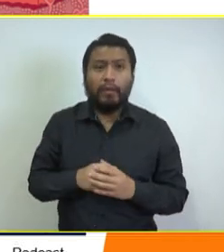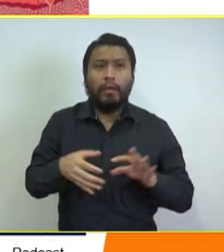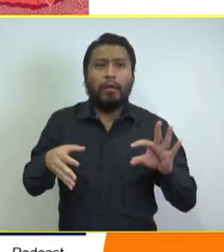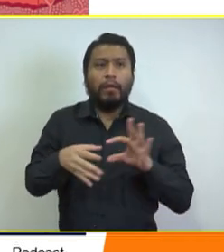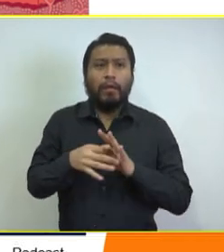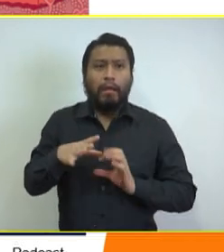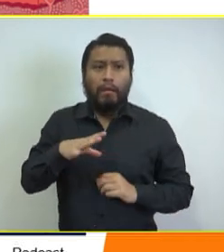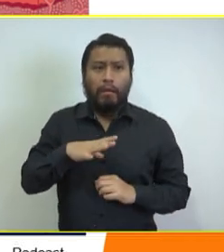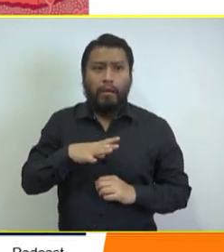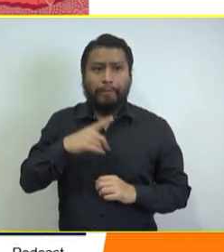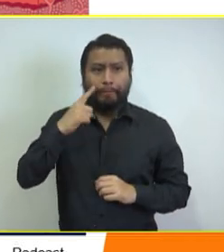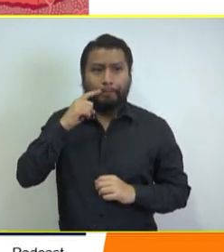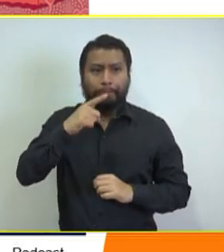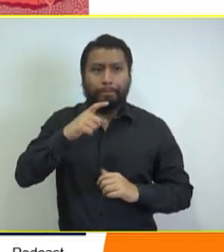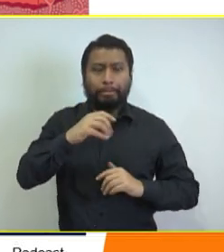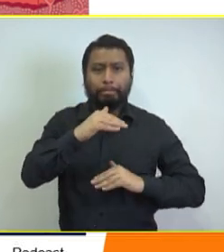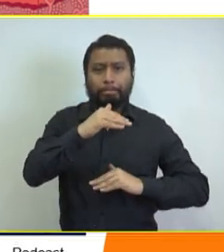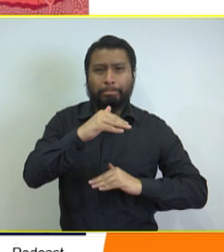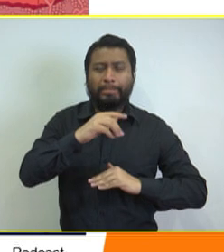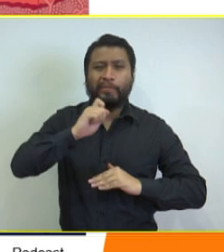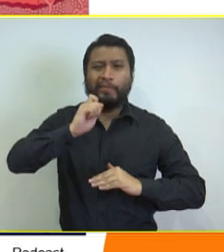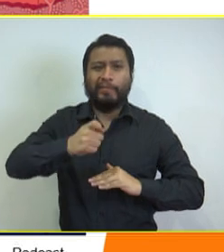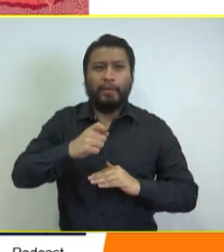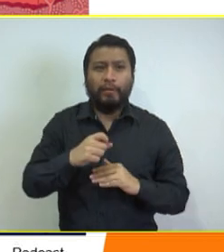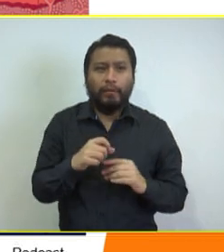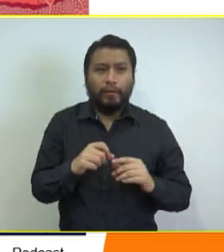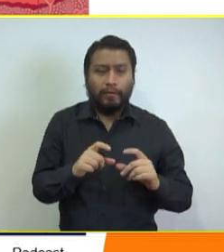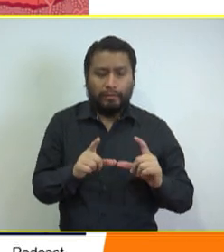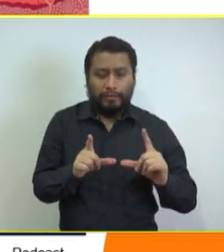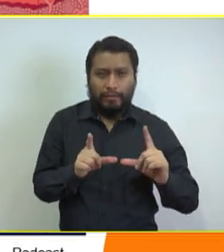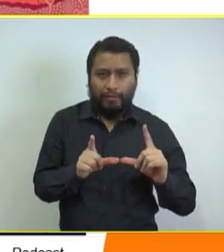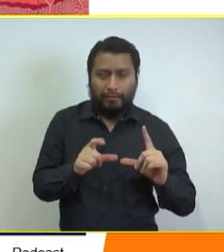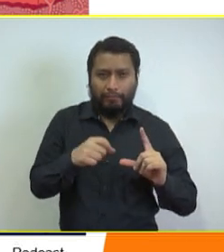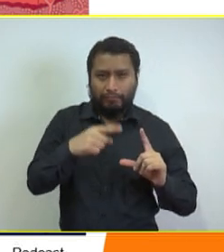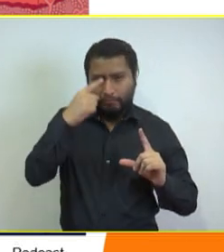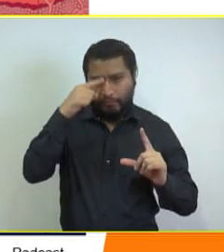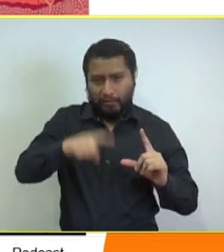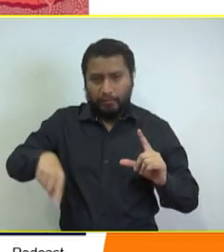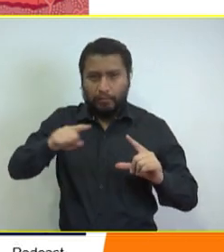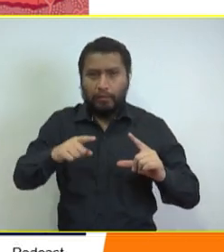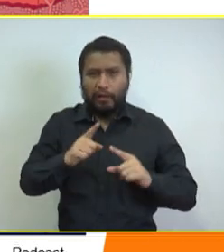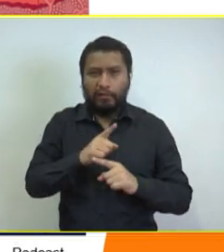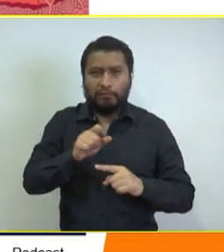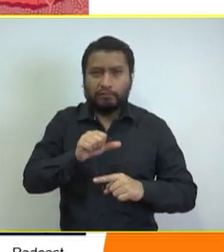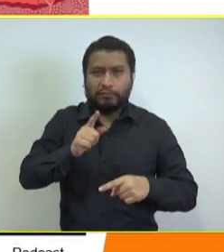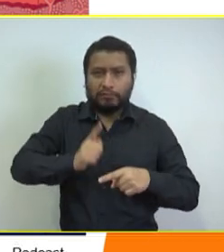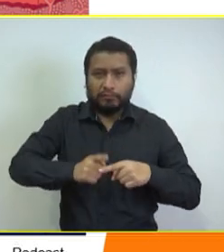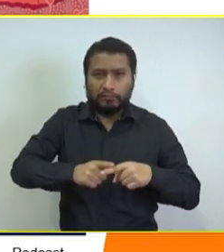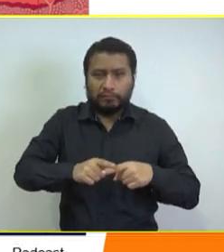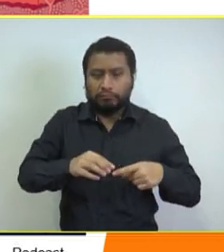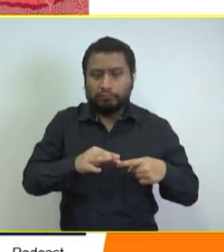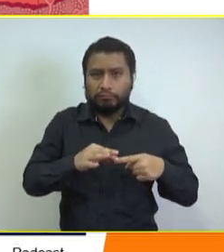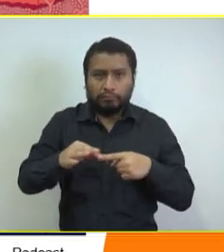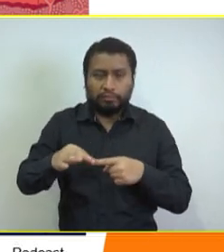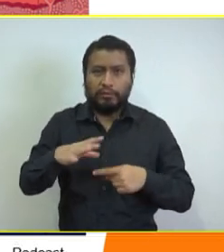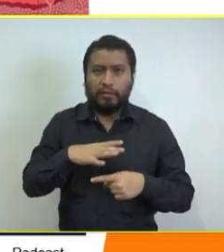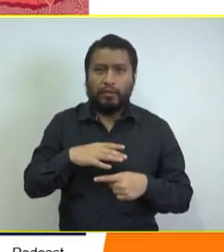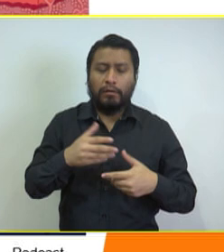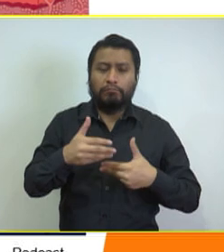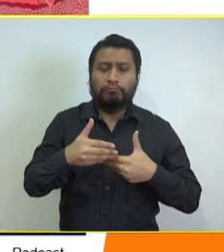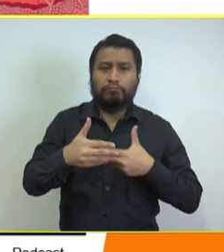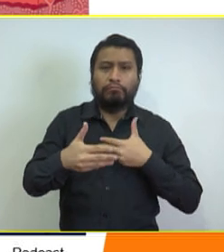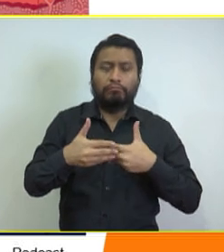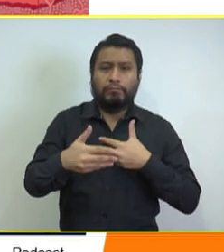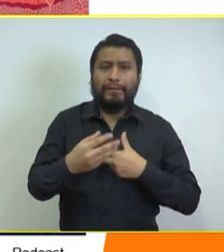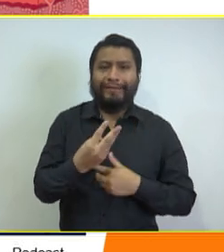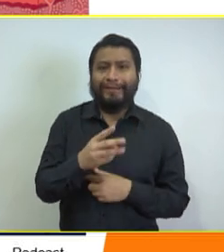tarjetas sensoriales que estos redirigen al usuario a cualquiera de nuestros otros tres modelos, ya sea el modelo 3D